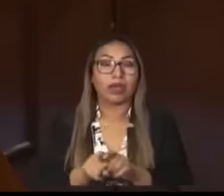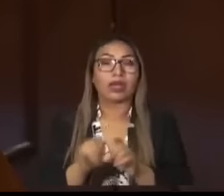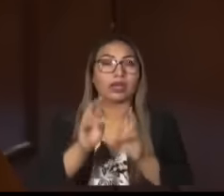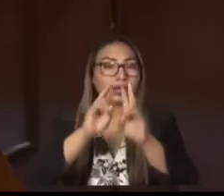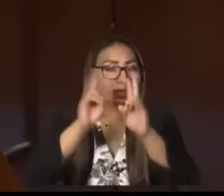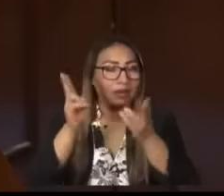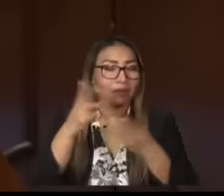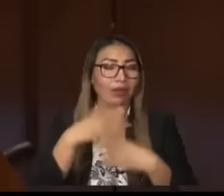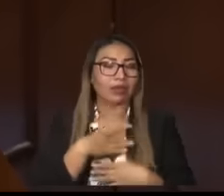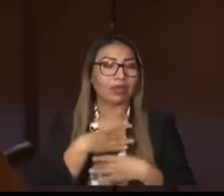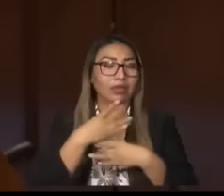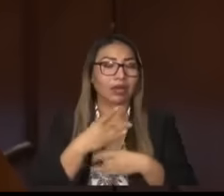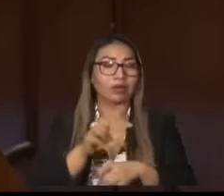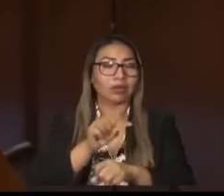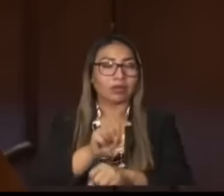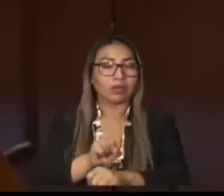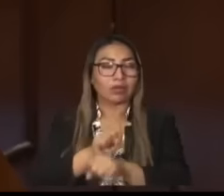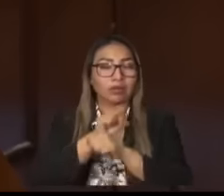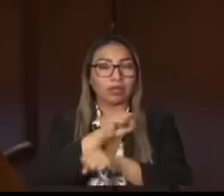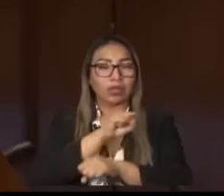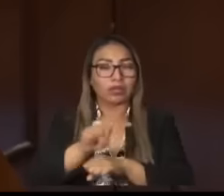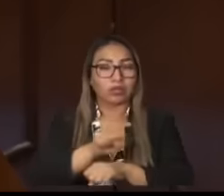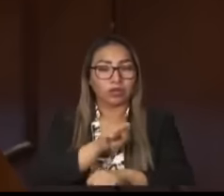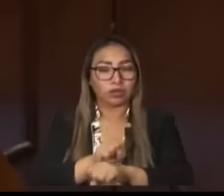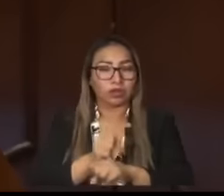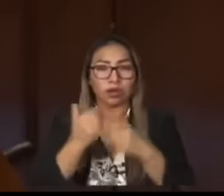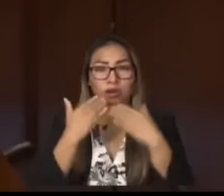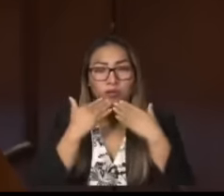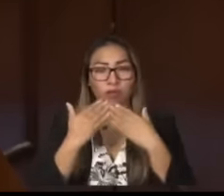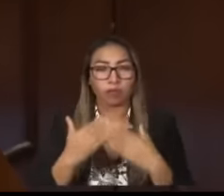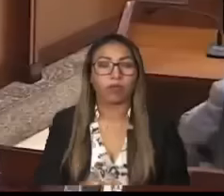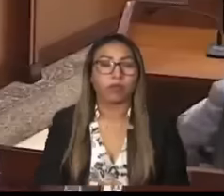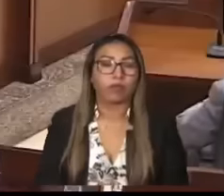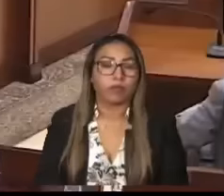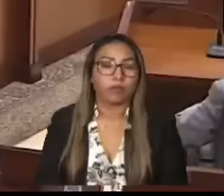de salud y de seguridad social. Muchas gracias.